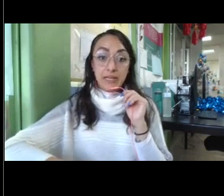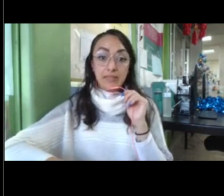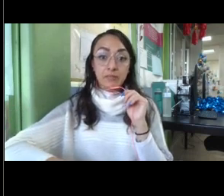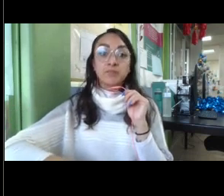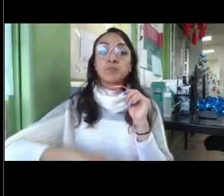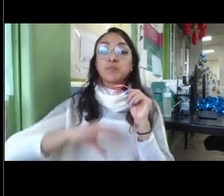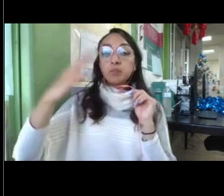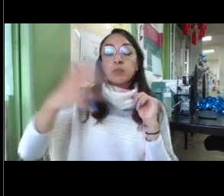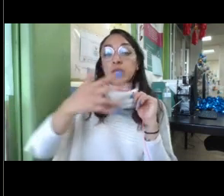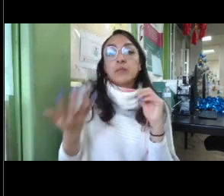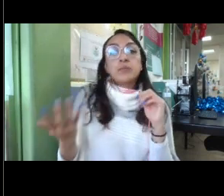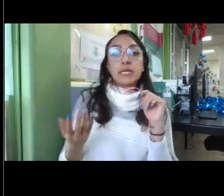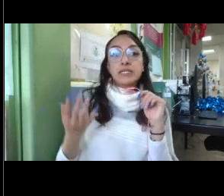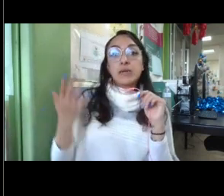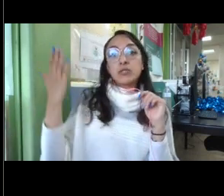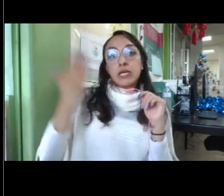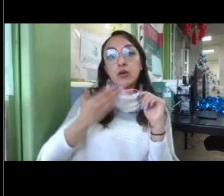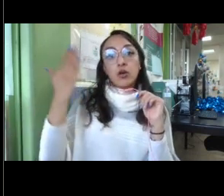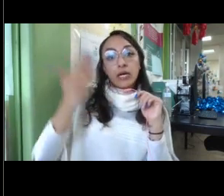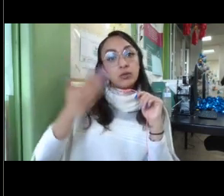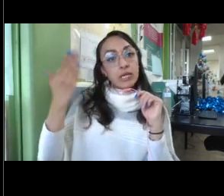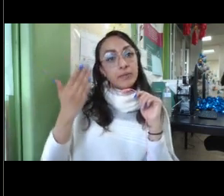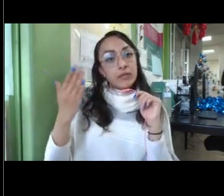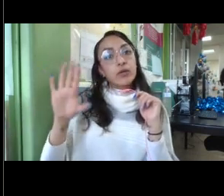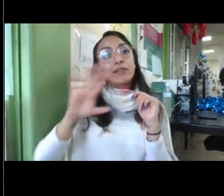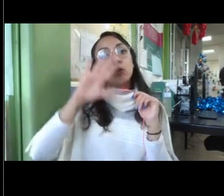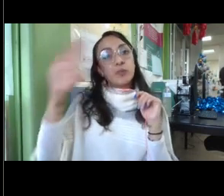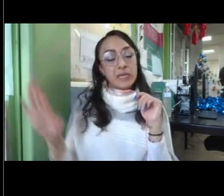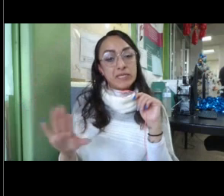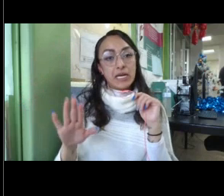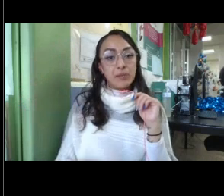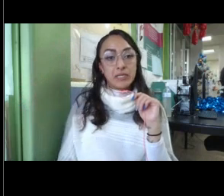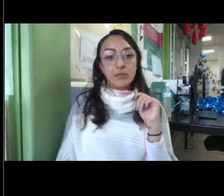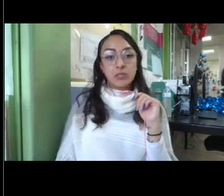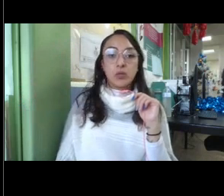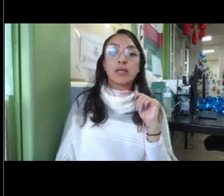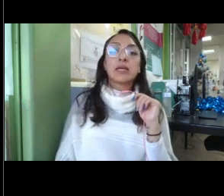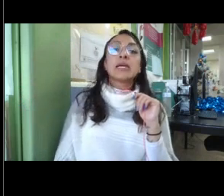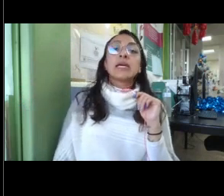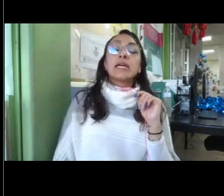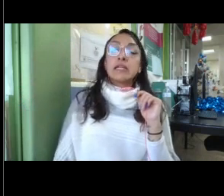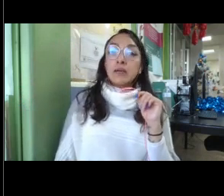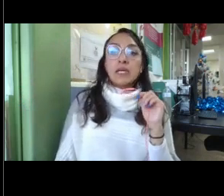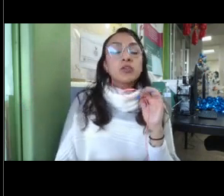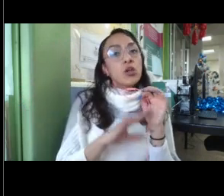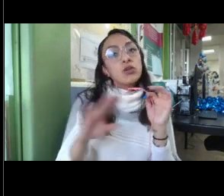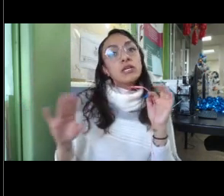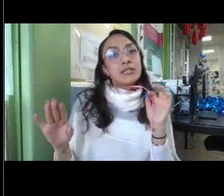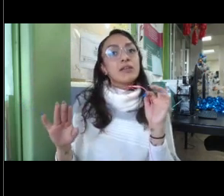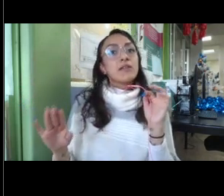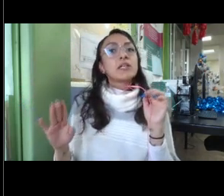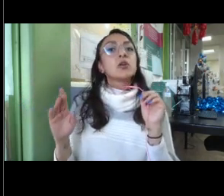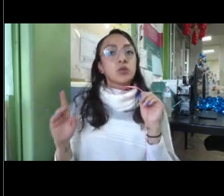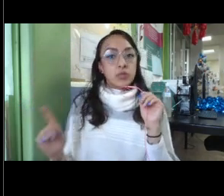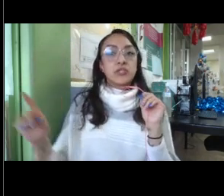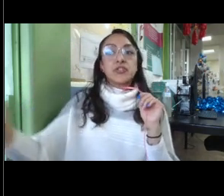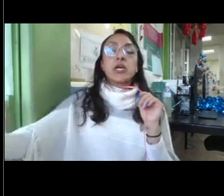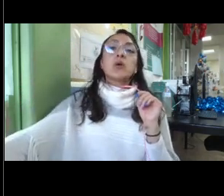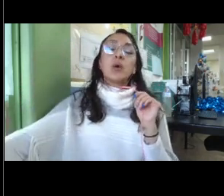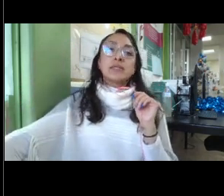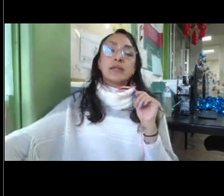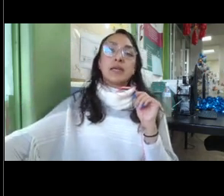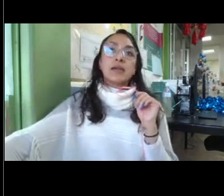está al frente, porque estamos colocando un elemento que entorpece la parte visual. Y también todo lo que tiene que ver con